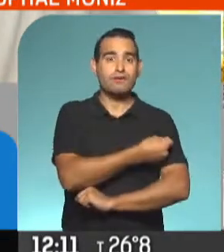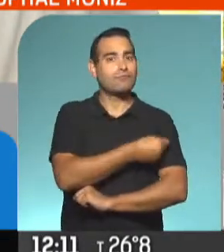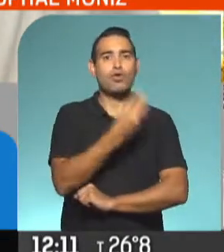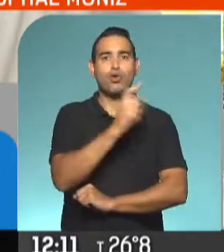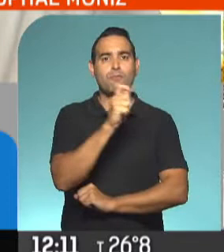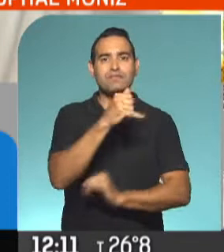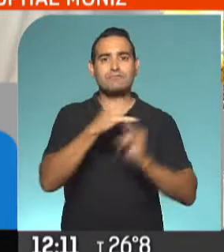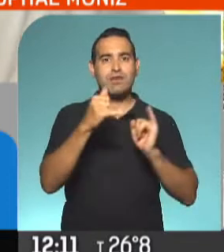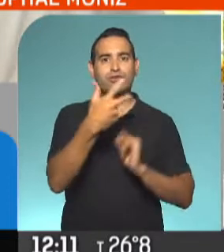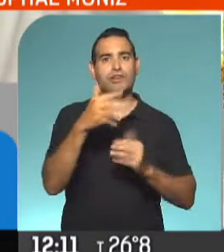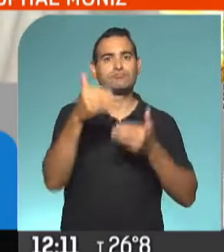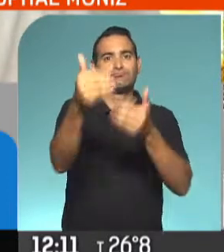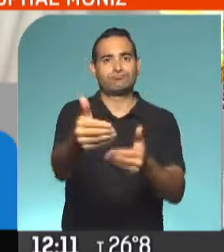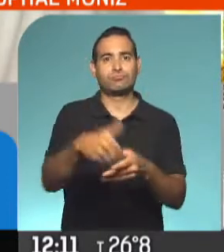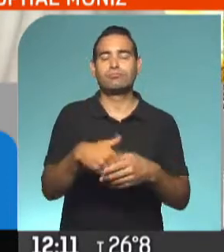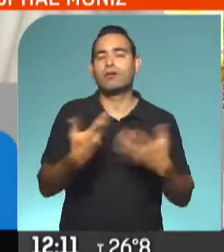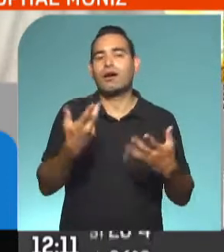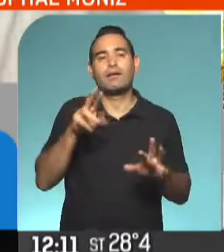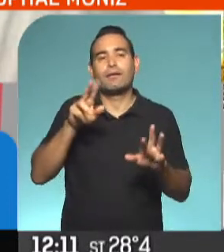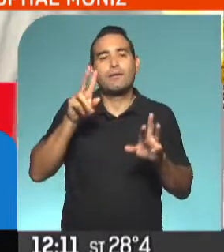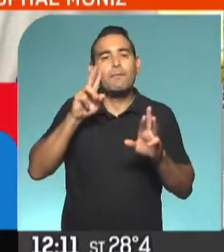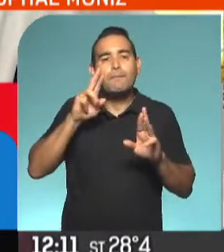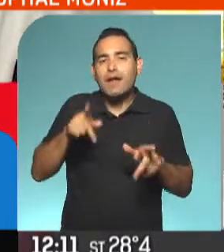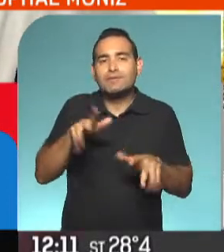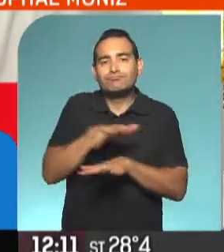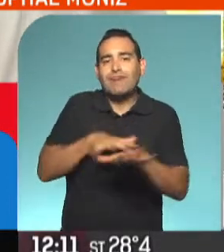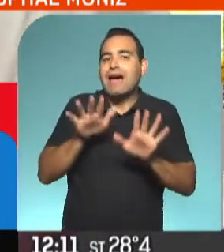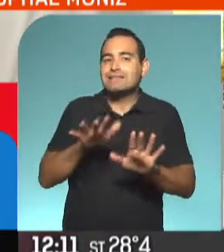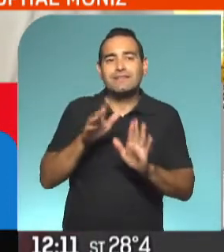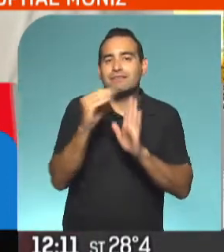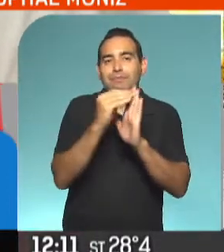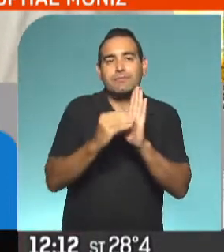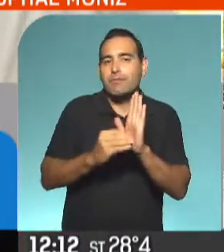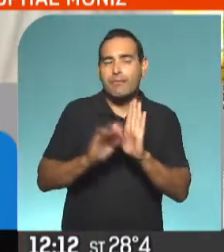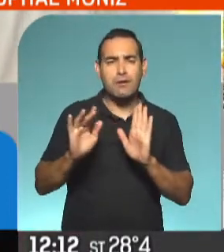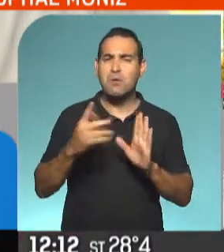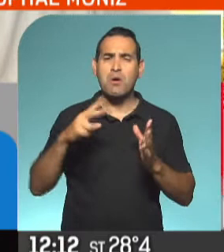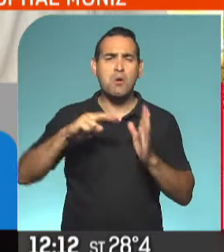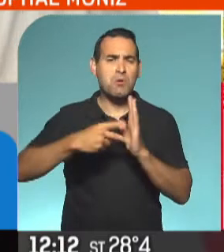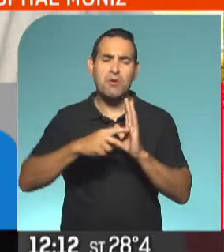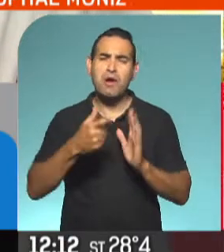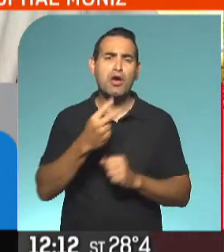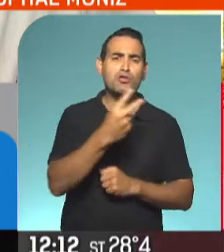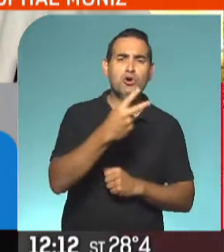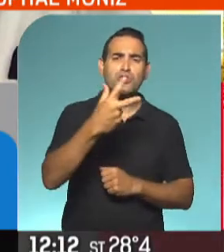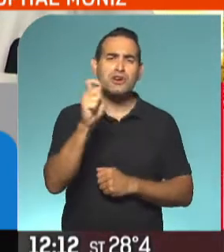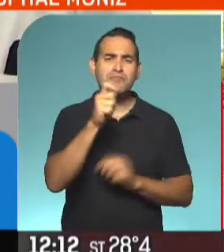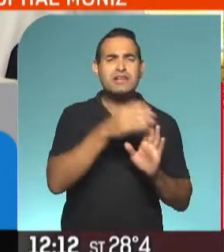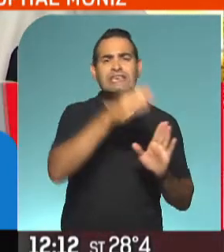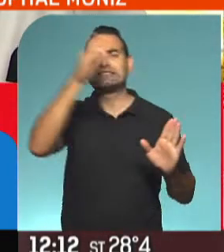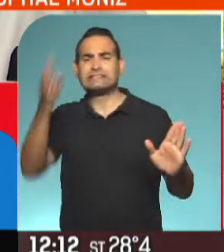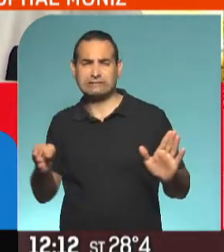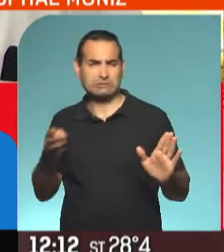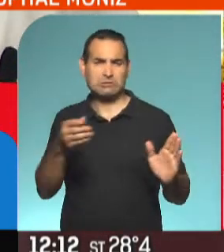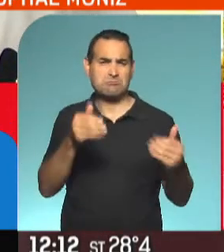meses y medio o 3? Sí, eso es un tema de planificación y sabemos que no hay ningún inconveniente en retrasar 2 o 3 meses. De hecho, es una